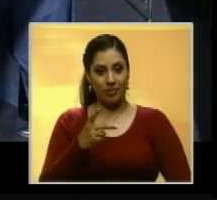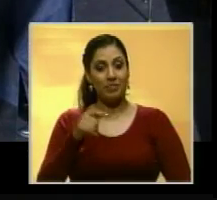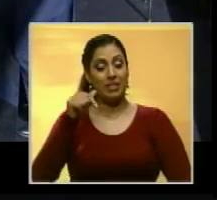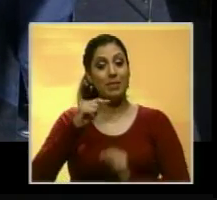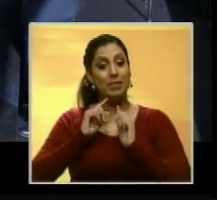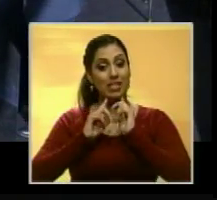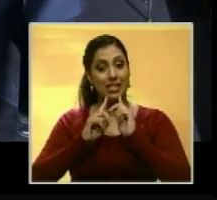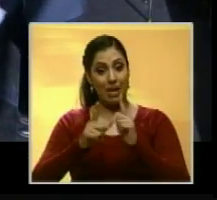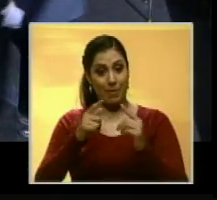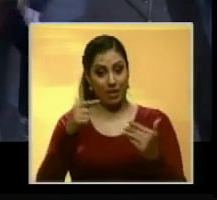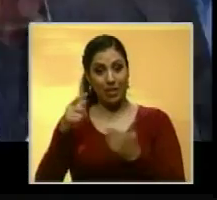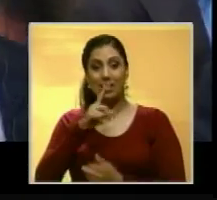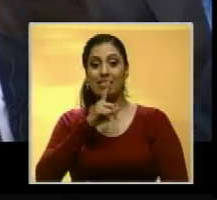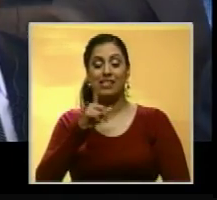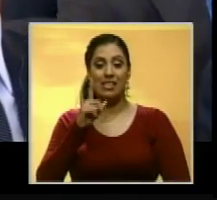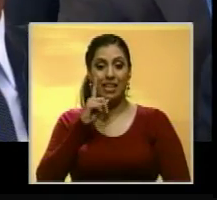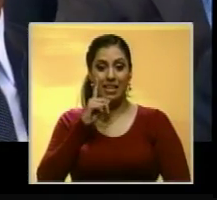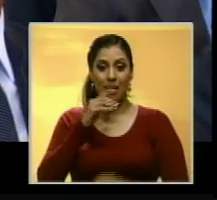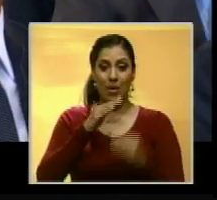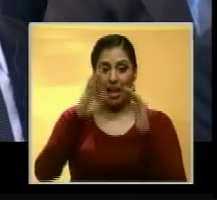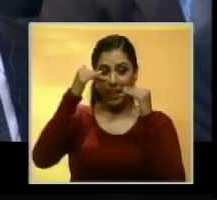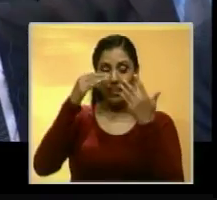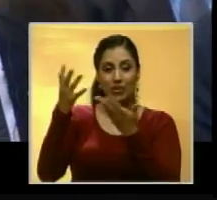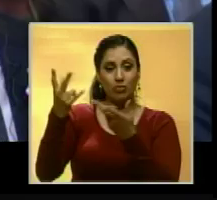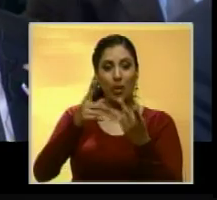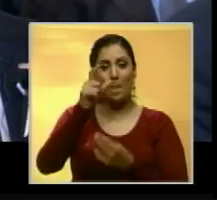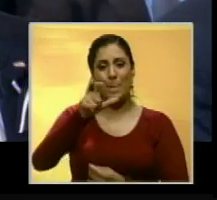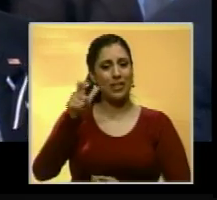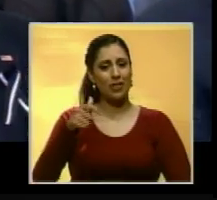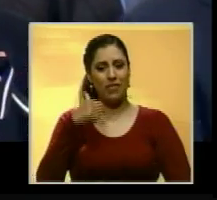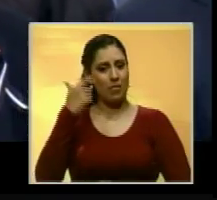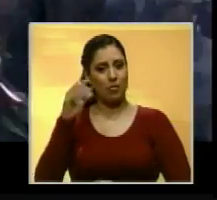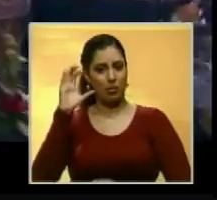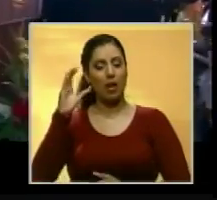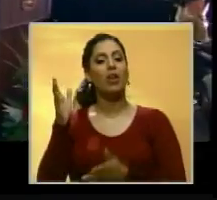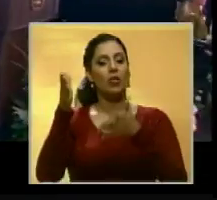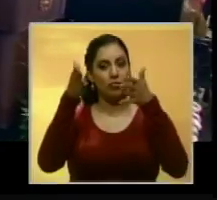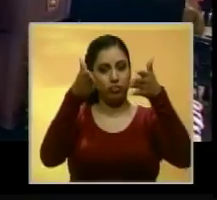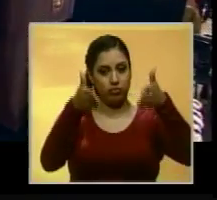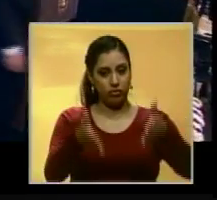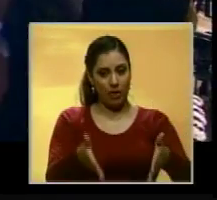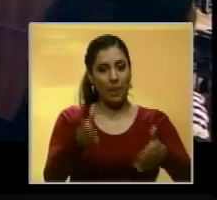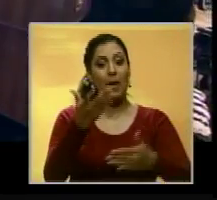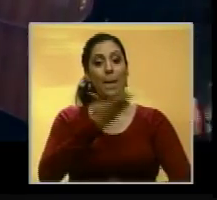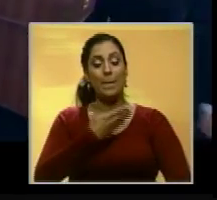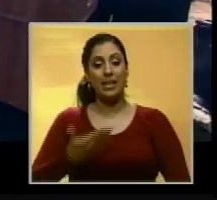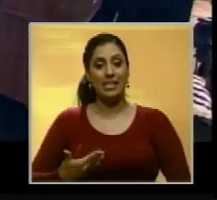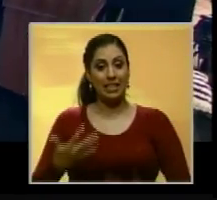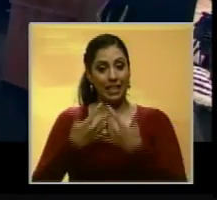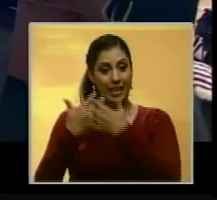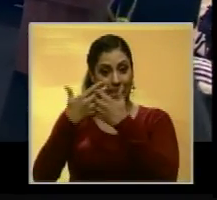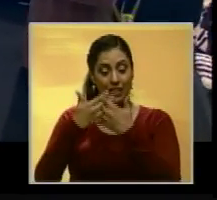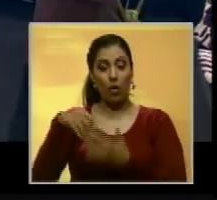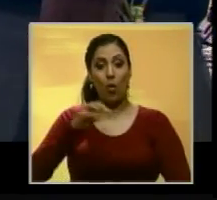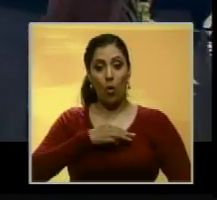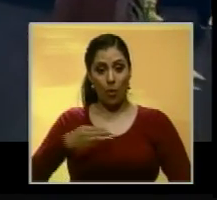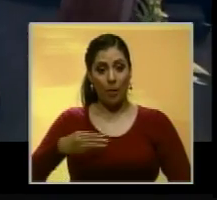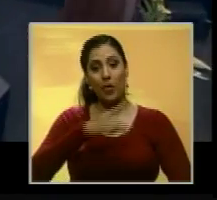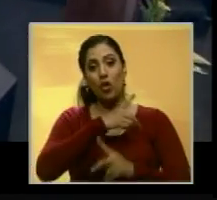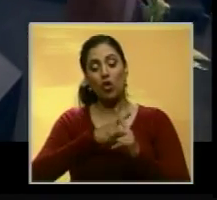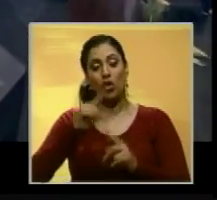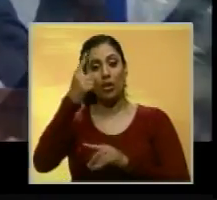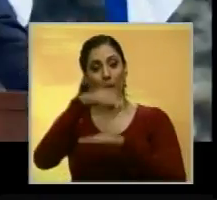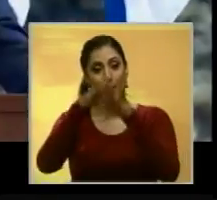el cementerio nacional conocido por albergar a grandes personalidades del país. En el evento, el presidente de Estados Unidos, Barack Obama, y el